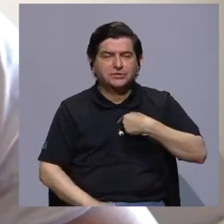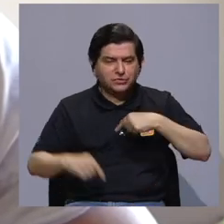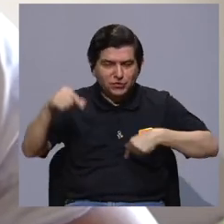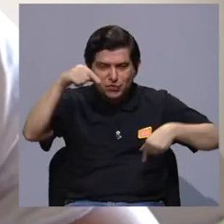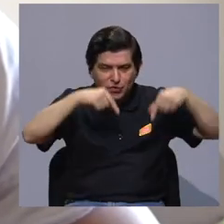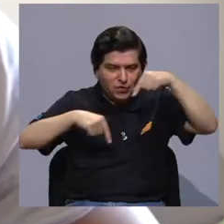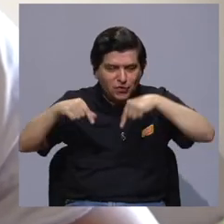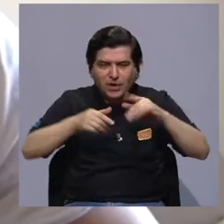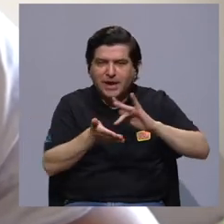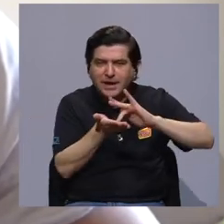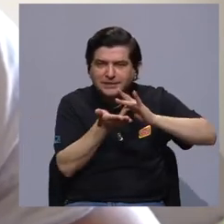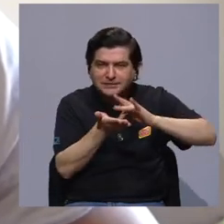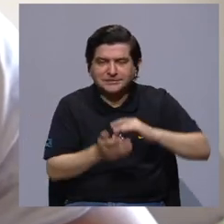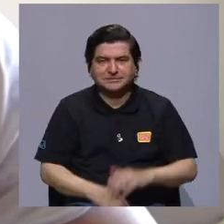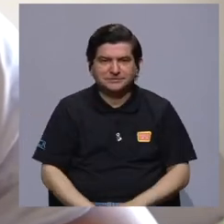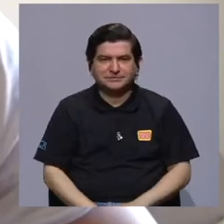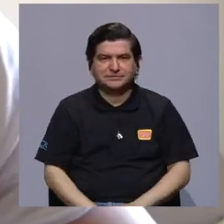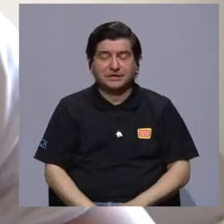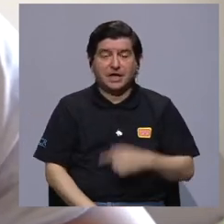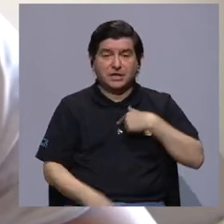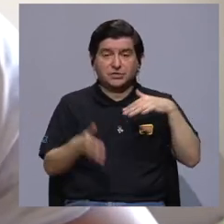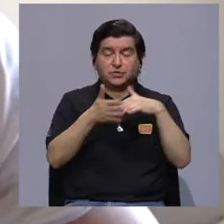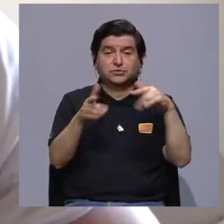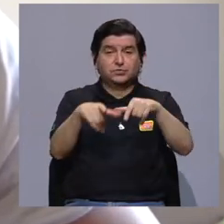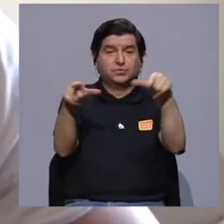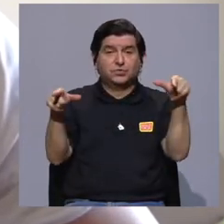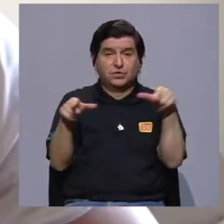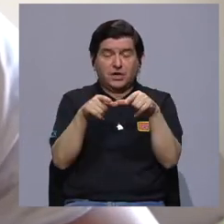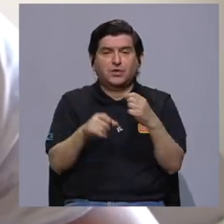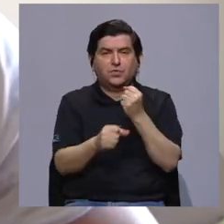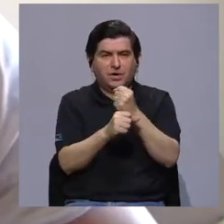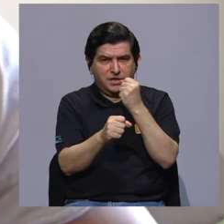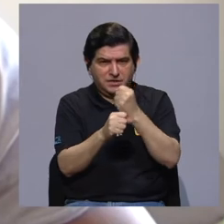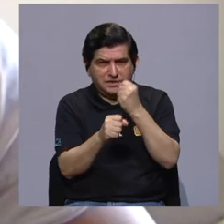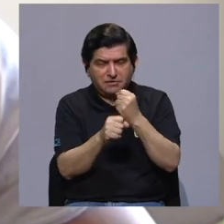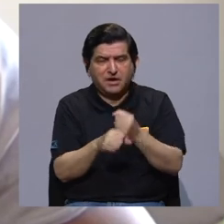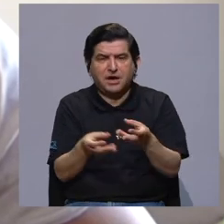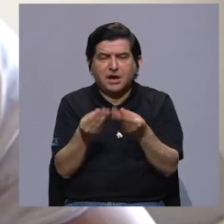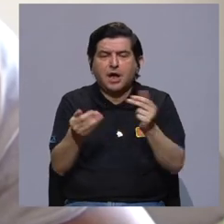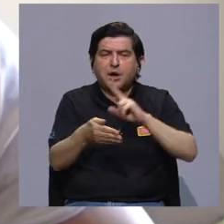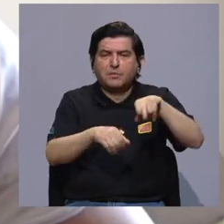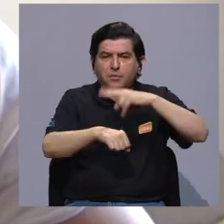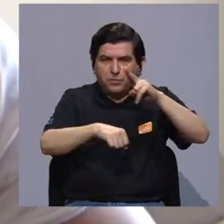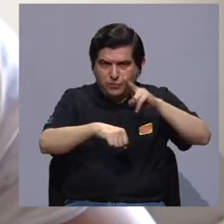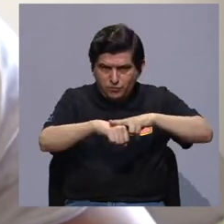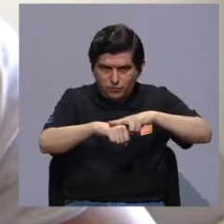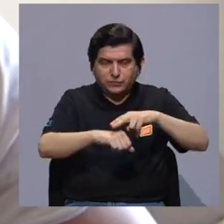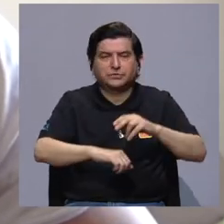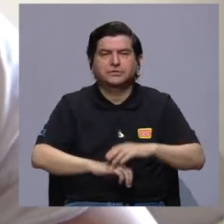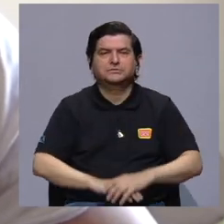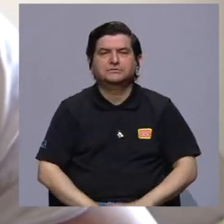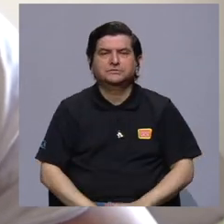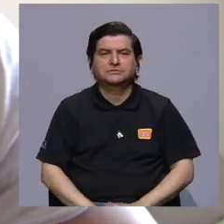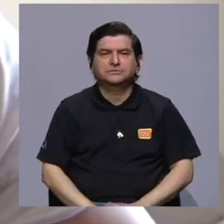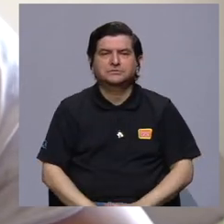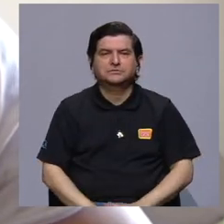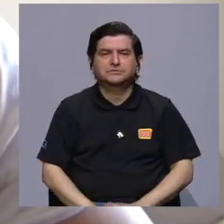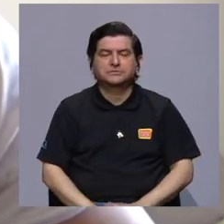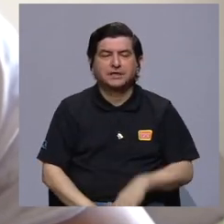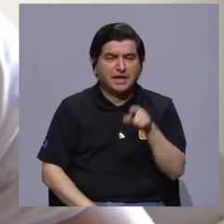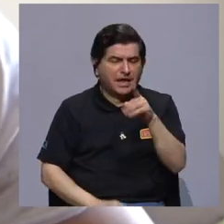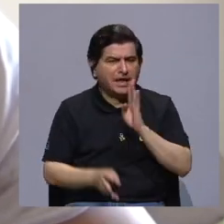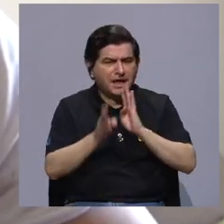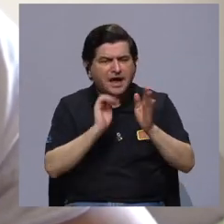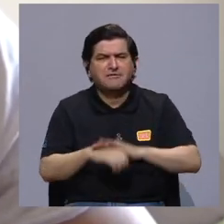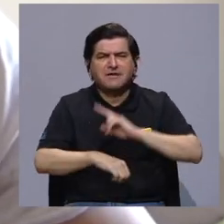en química medicinal, una forma de, pues, yo estudié en un lugar donde se trabaja con productos naturales y